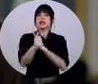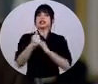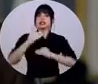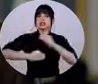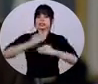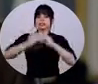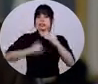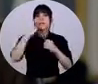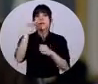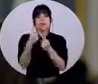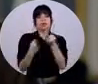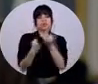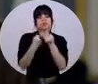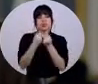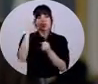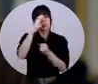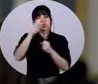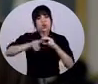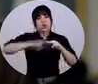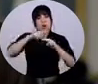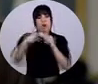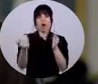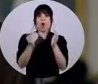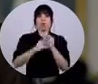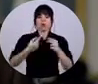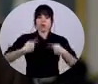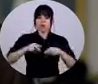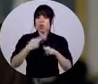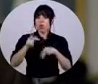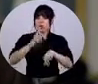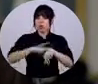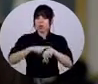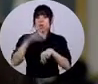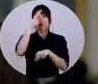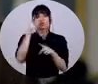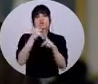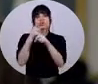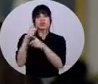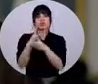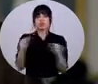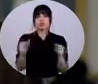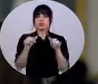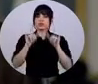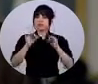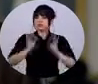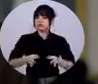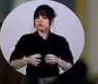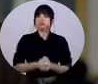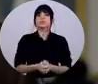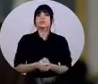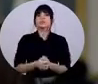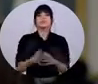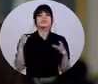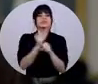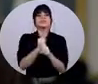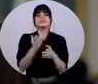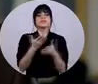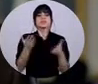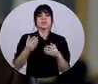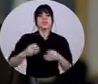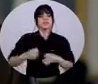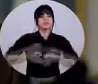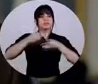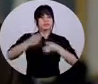de soluciones concretas que ya están en marcha. Tenemos los recursos económicos para cubrir las obligaciones salariales